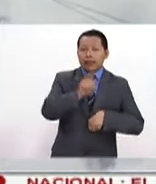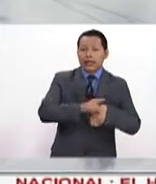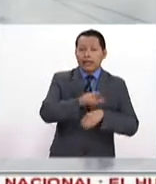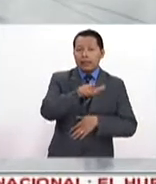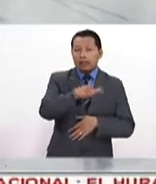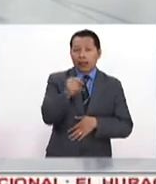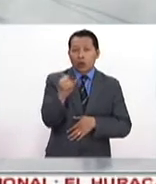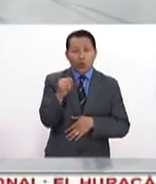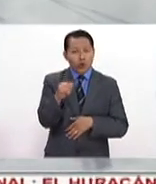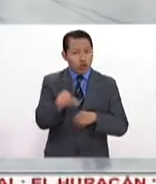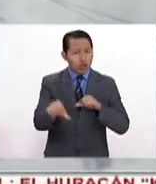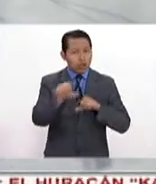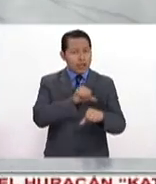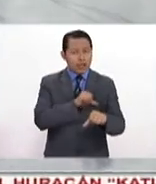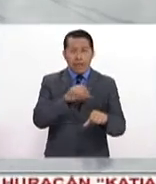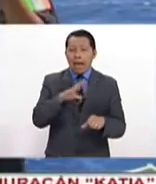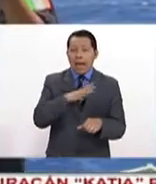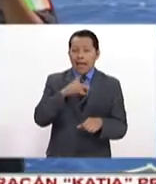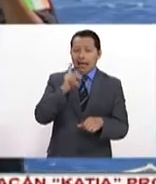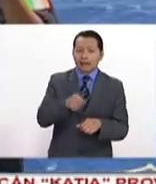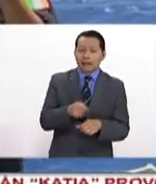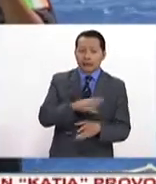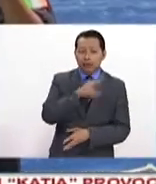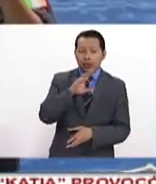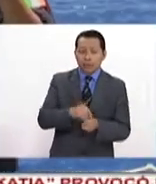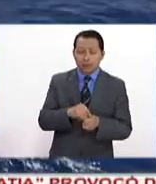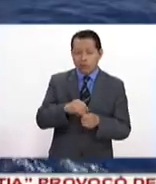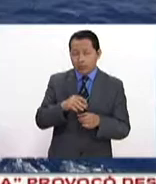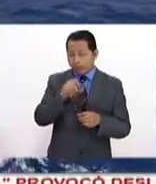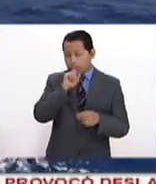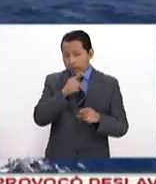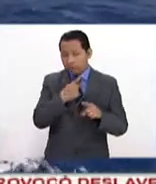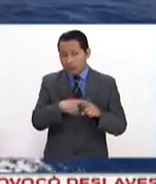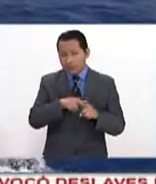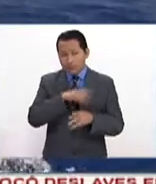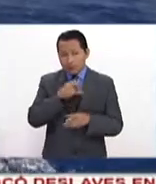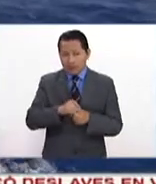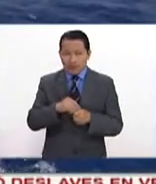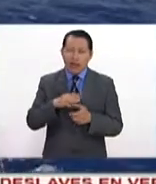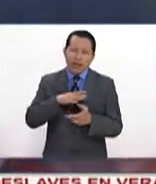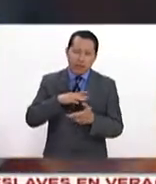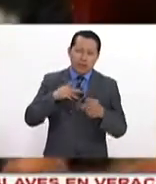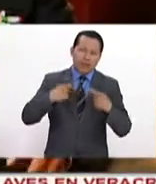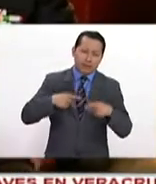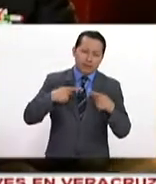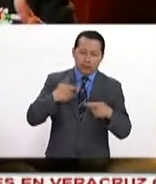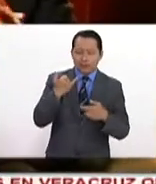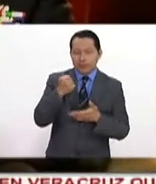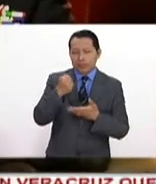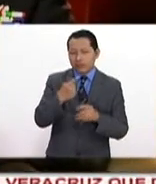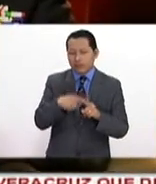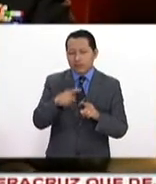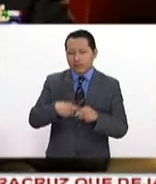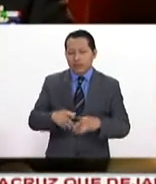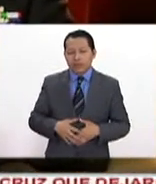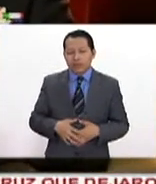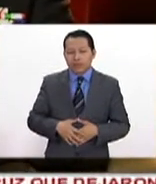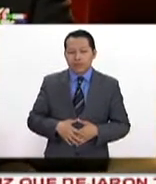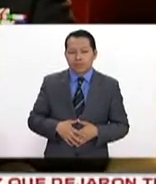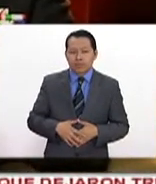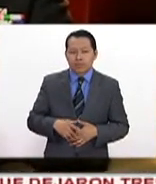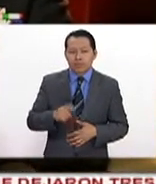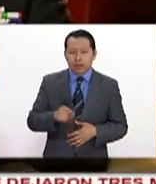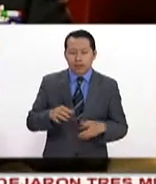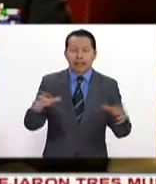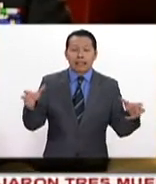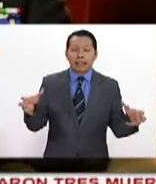de junio, lo que significó la cesión total de los recursos humanos, materiales y presupuestales. Se conjunta en un solo